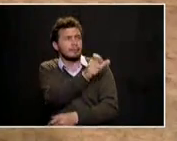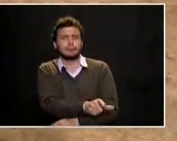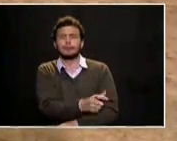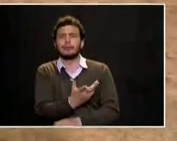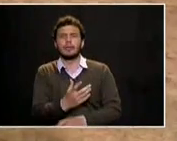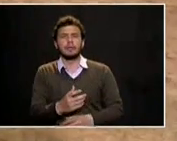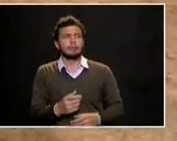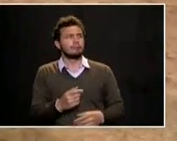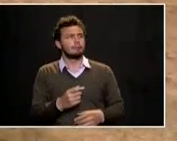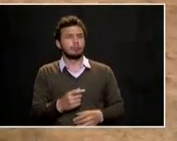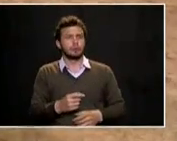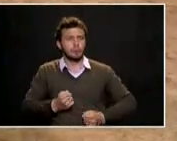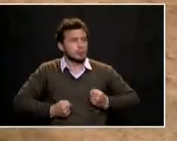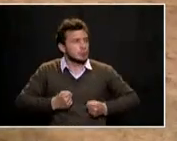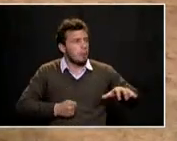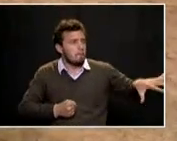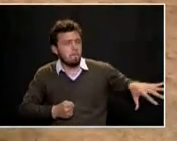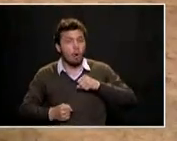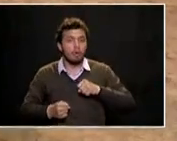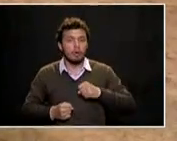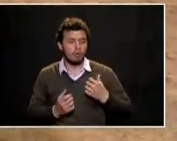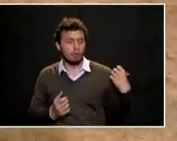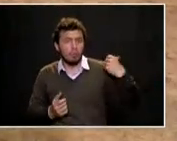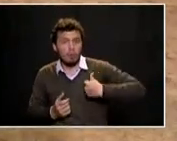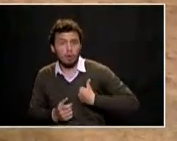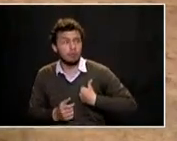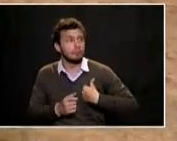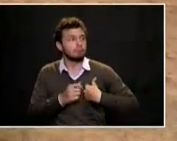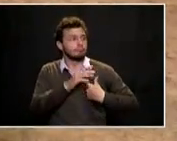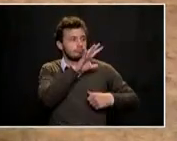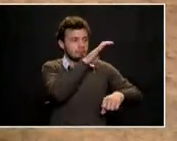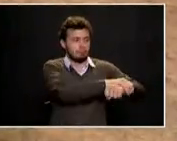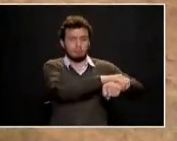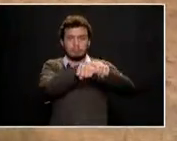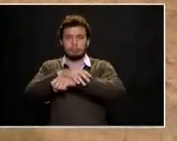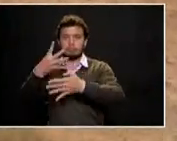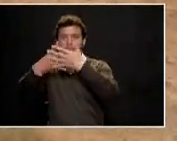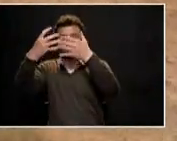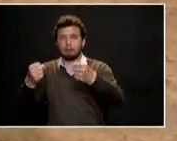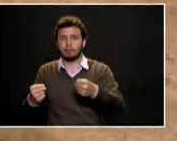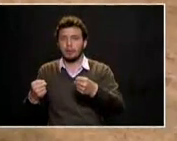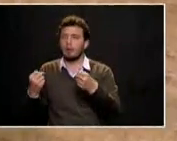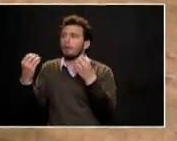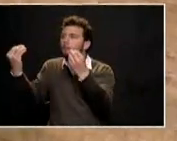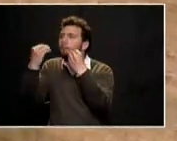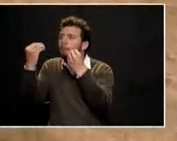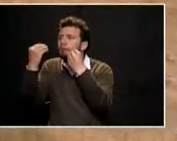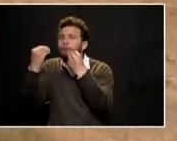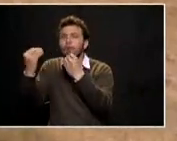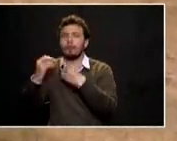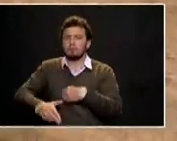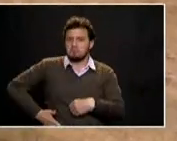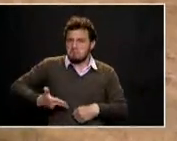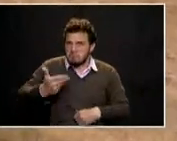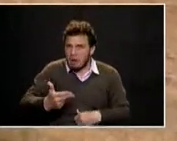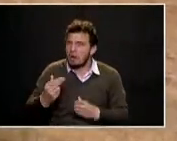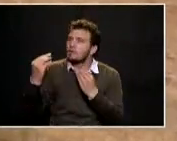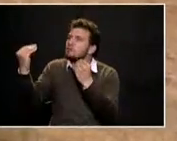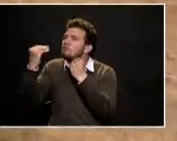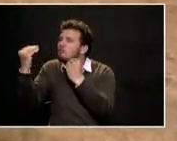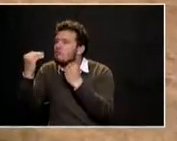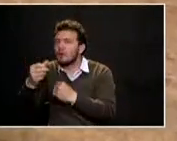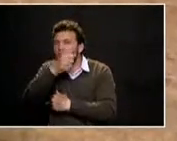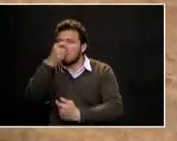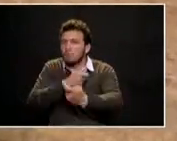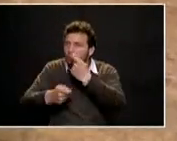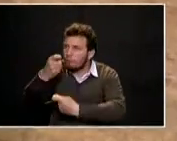y a los dos años sale sicario, extorsionista, un profesional en el crimen. Nosotros por eso vamos a tomar varias decisiones, tres al menos.